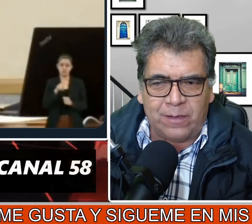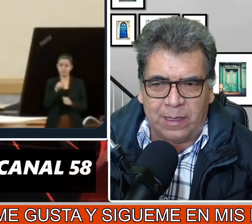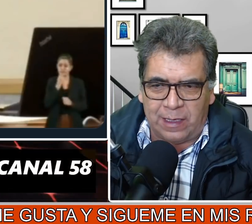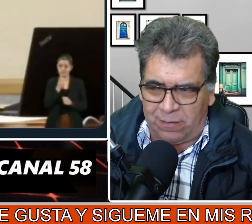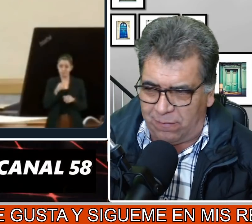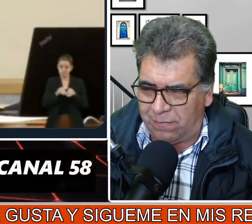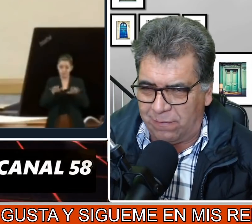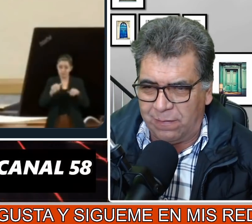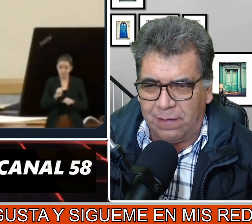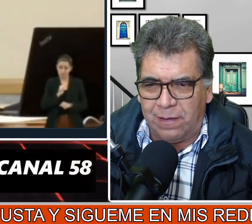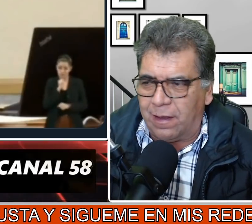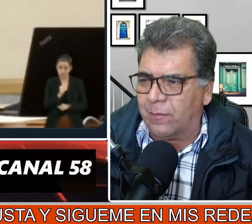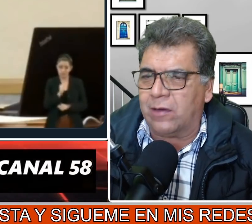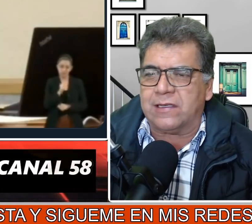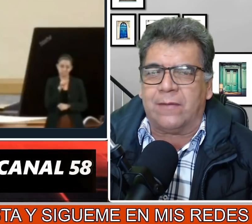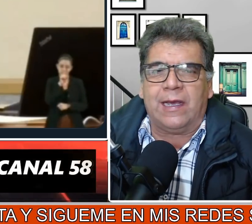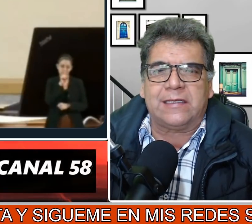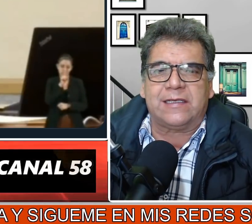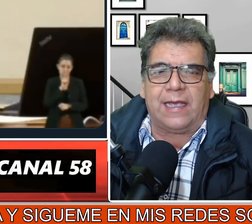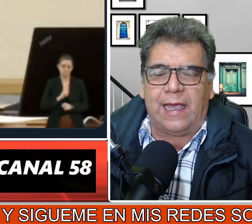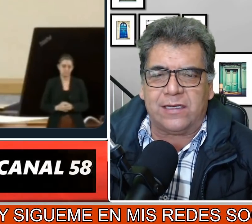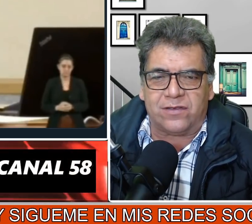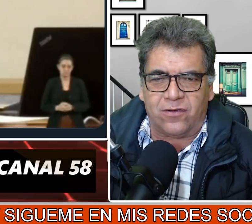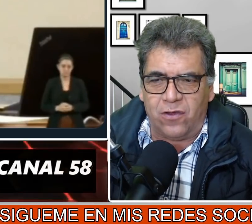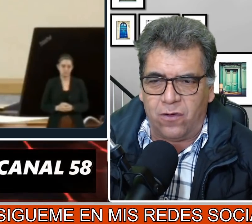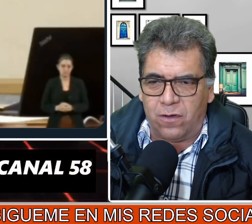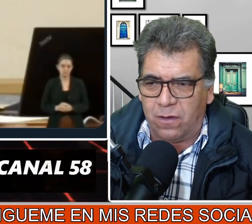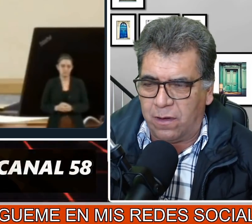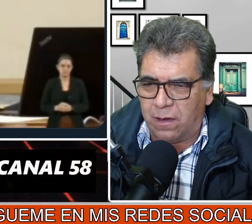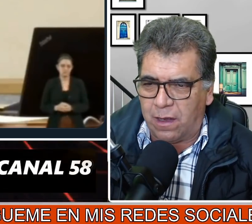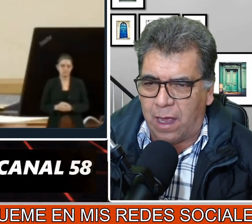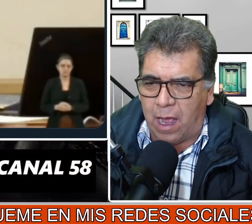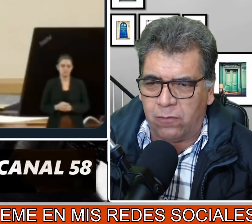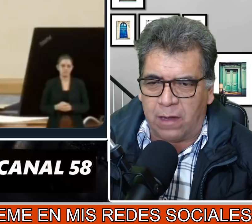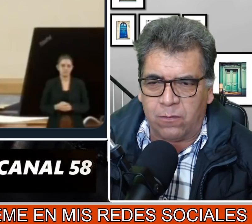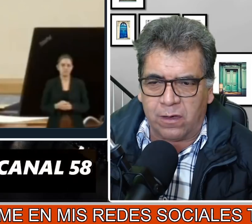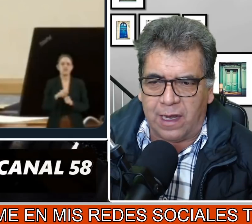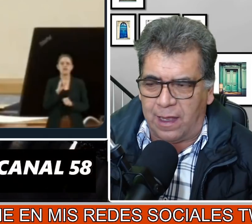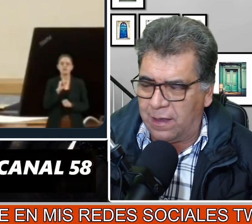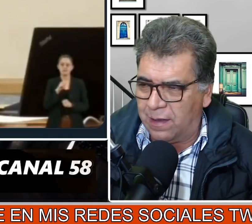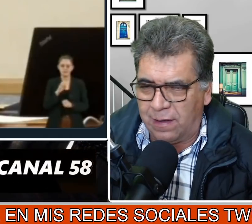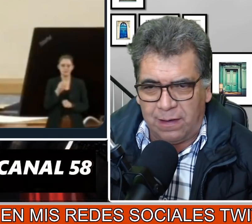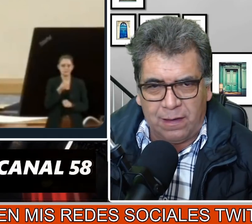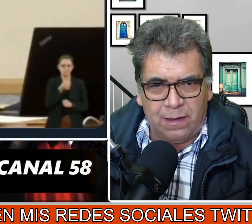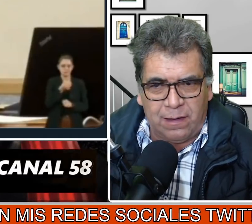revocación de mandato. Amigos y amigas, eso se oyó a una burla,